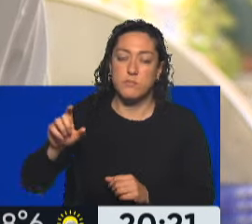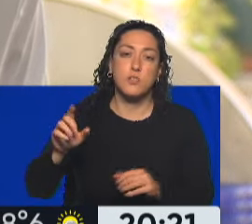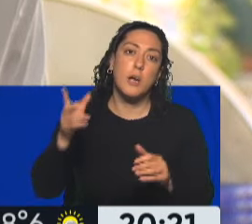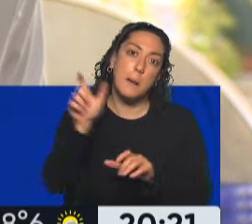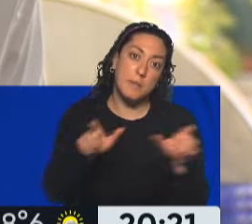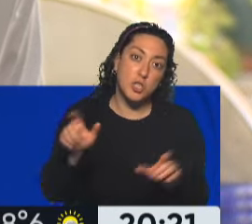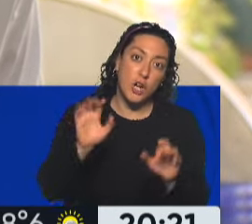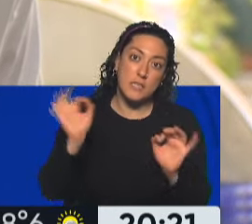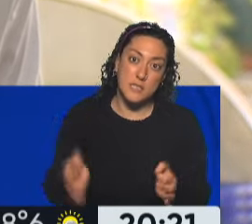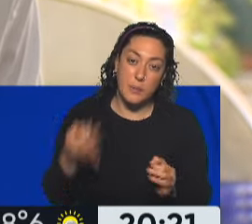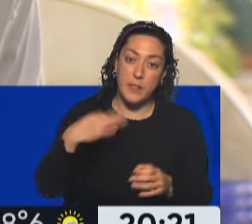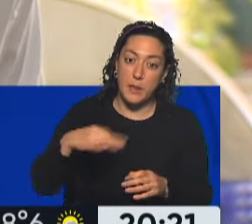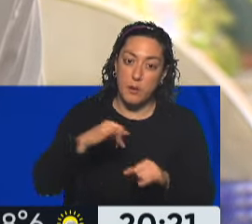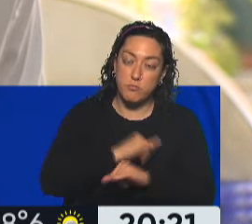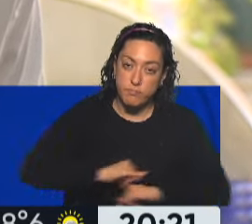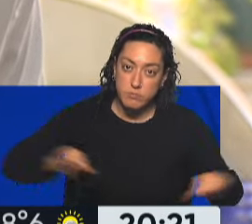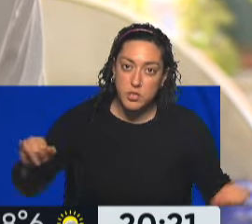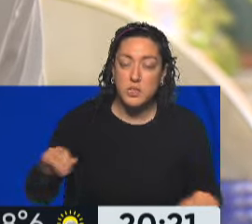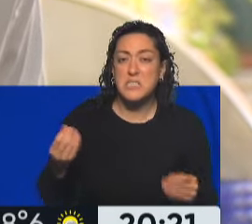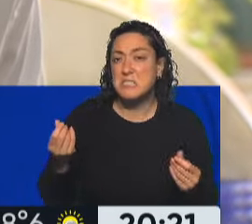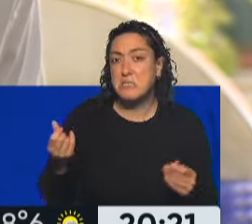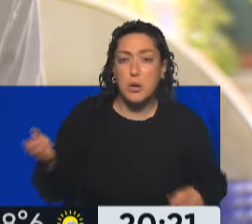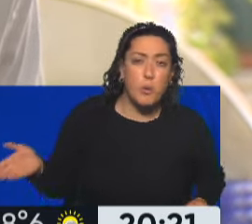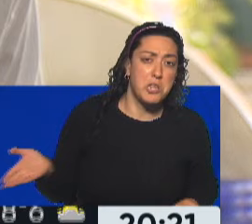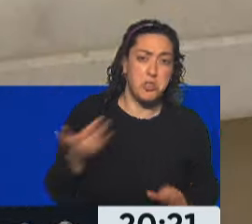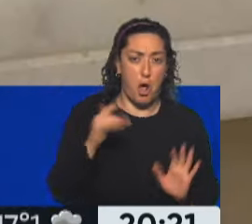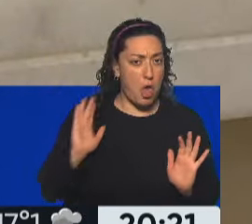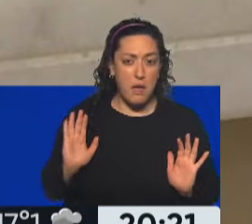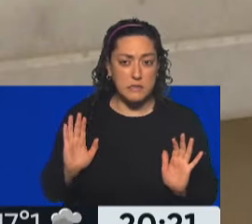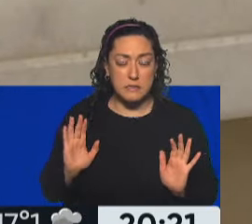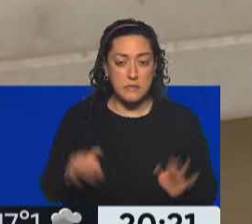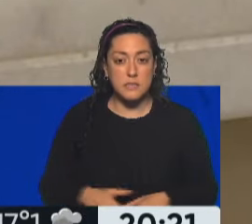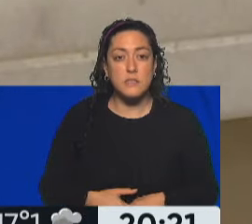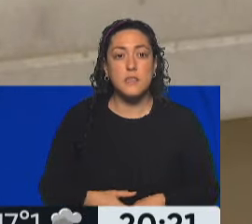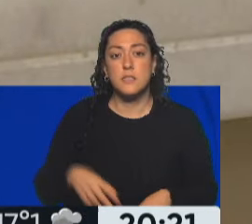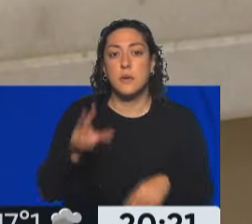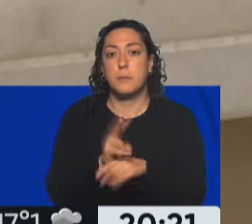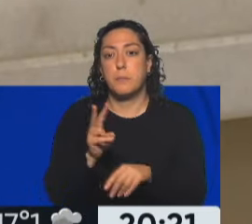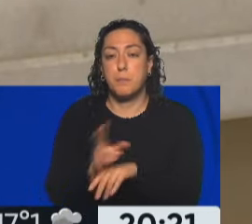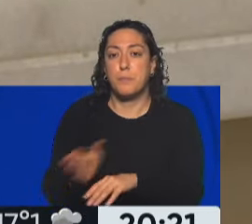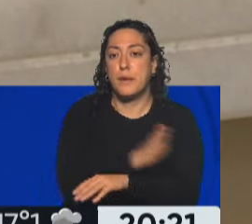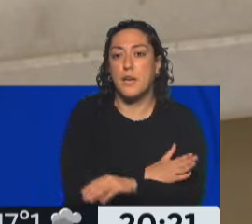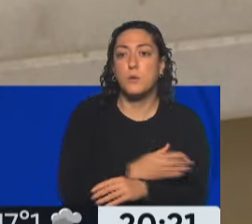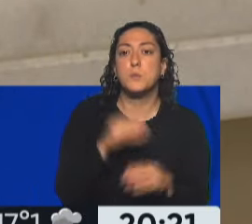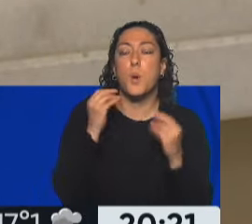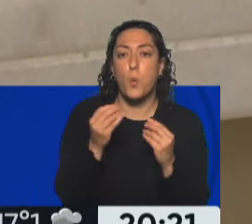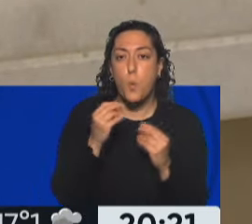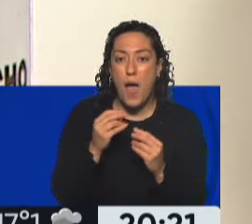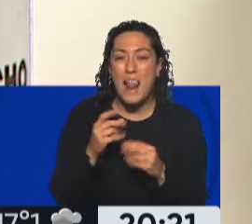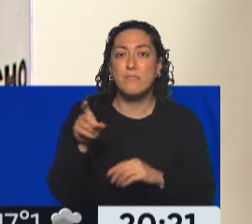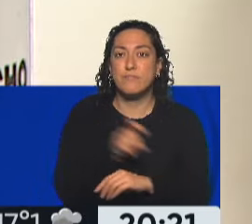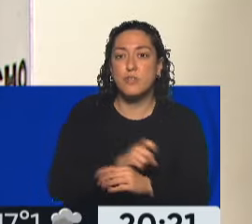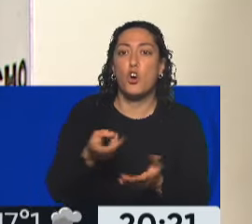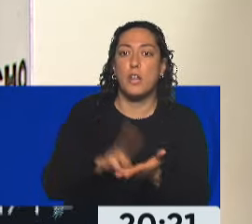población también que todas son efectivas en sí para repeler a los mosquitos. Y la precaución que debemos tener quizás es renovar su